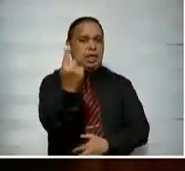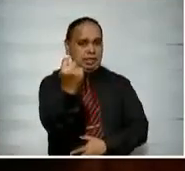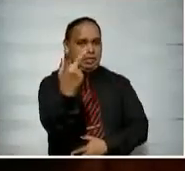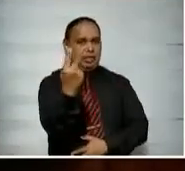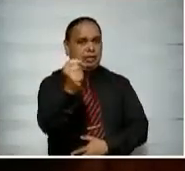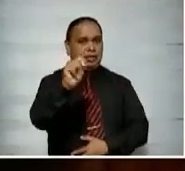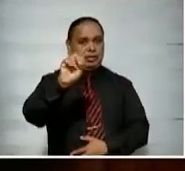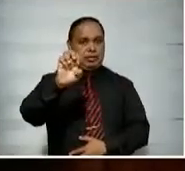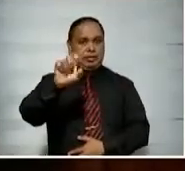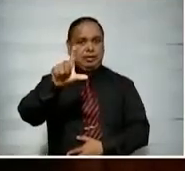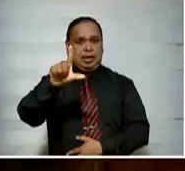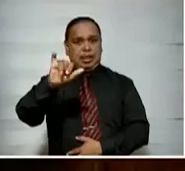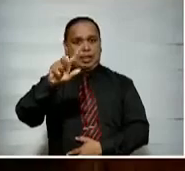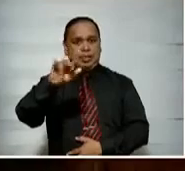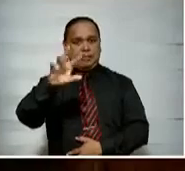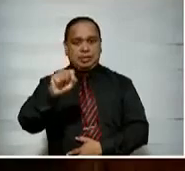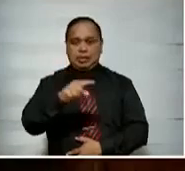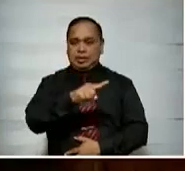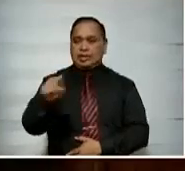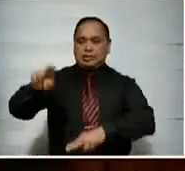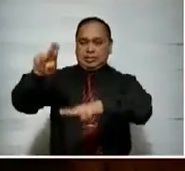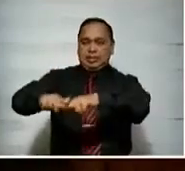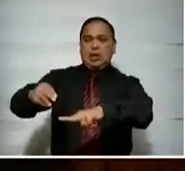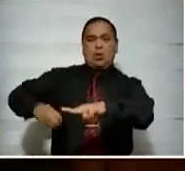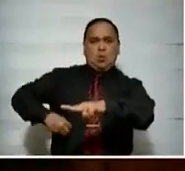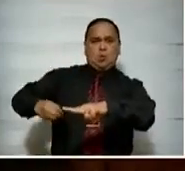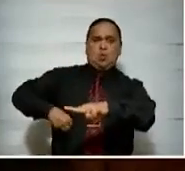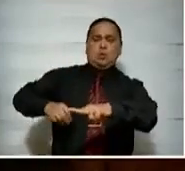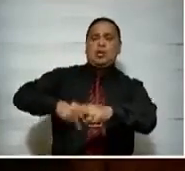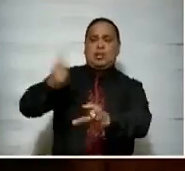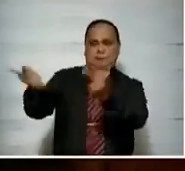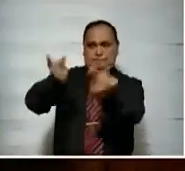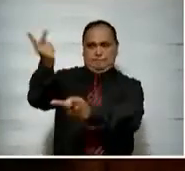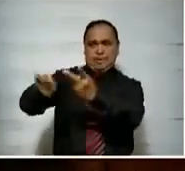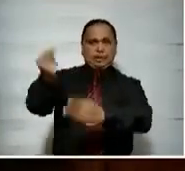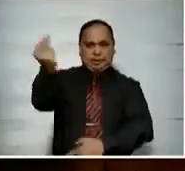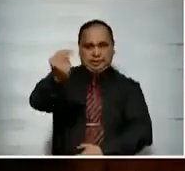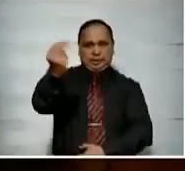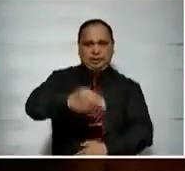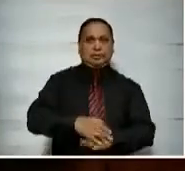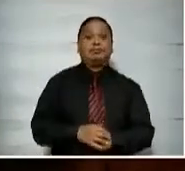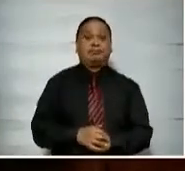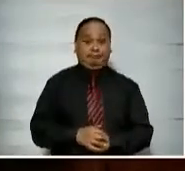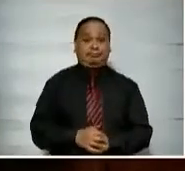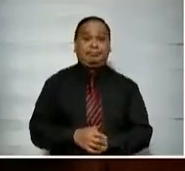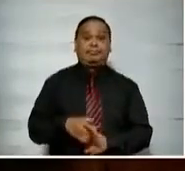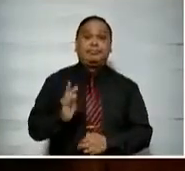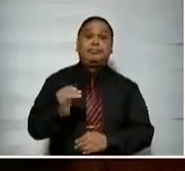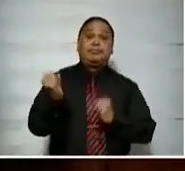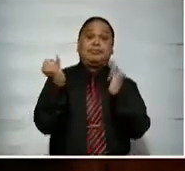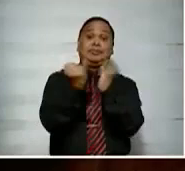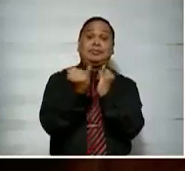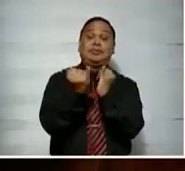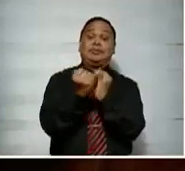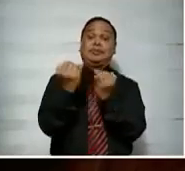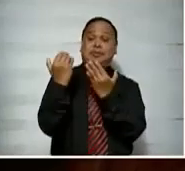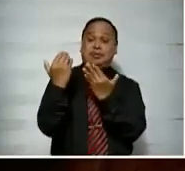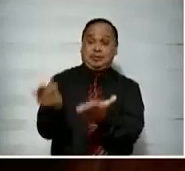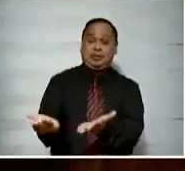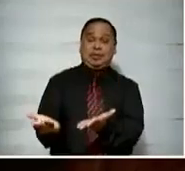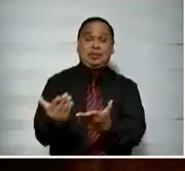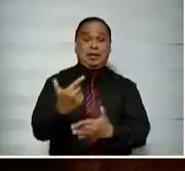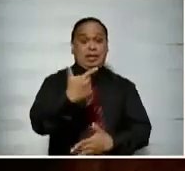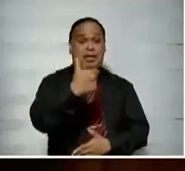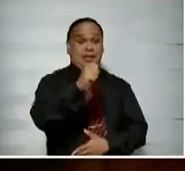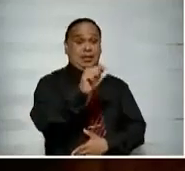en el banquillo de los acusados allá, que cuando menos lo interroguen, porque era una especie, hacer el juego de esa manera a García